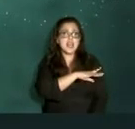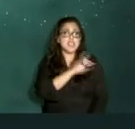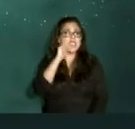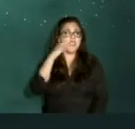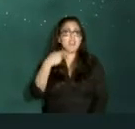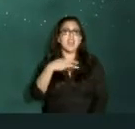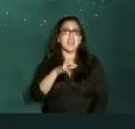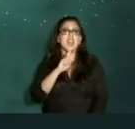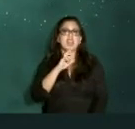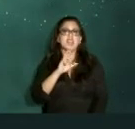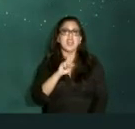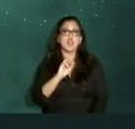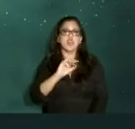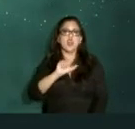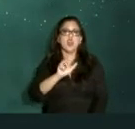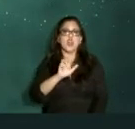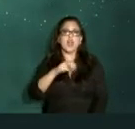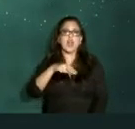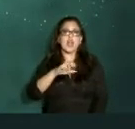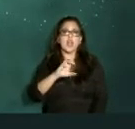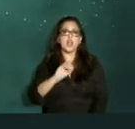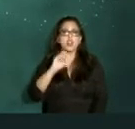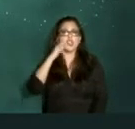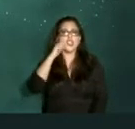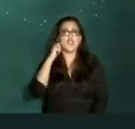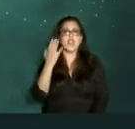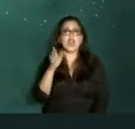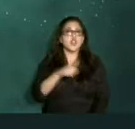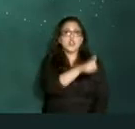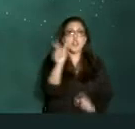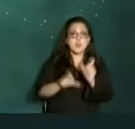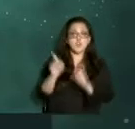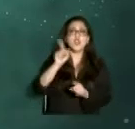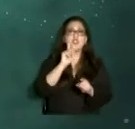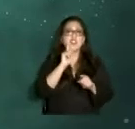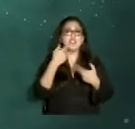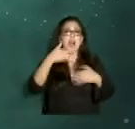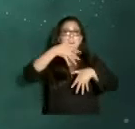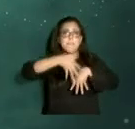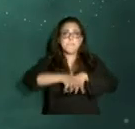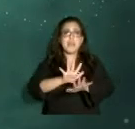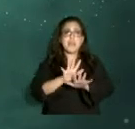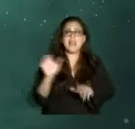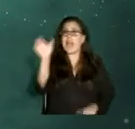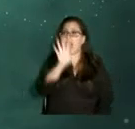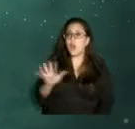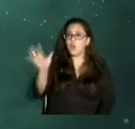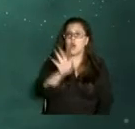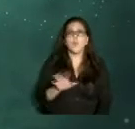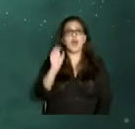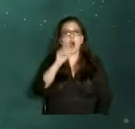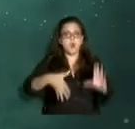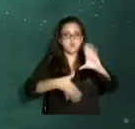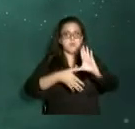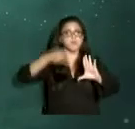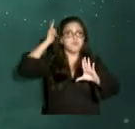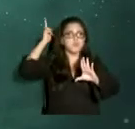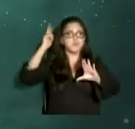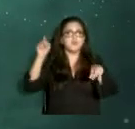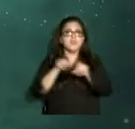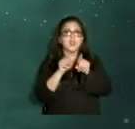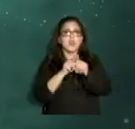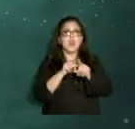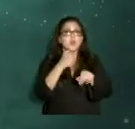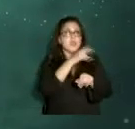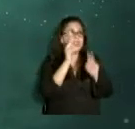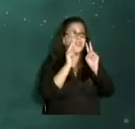heterogéneos. Todos tenemos genes de origen amerindio o genes de origen europeo y nos distribuimos en un gradiente, ahí desde celestito